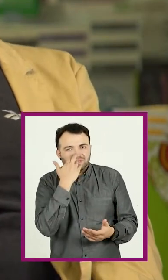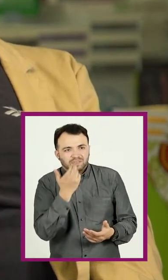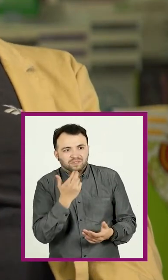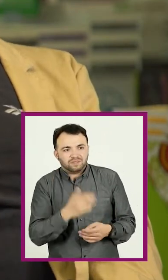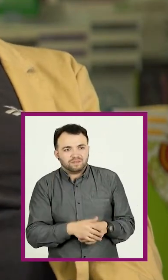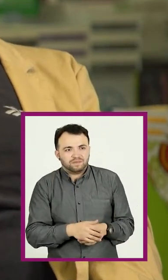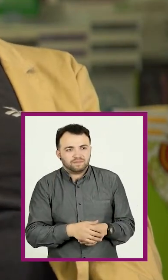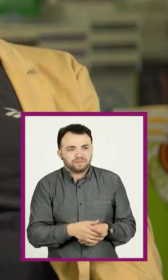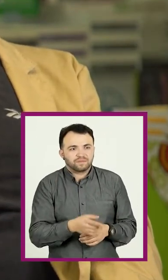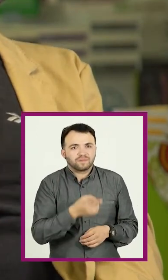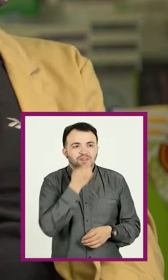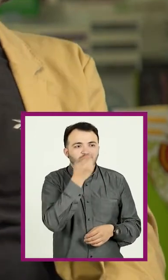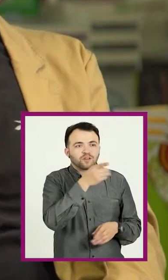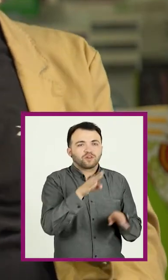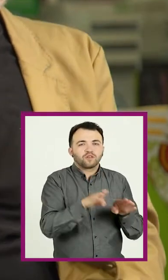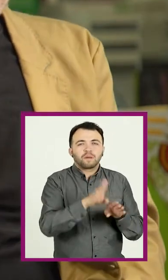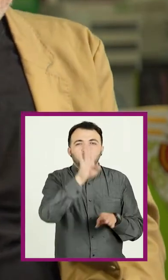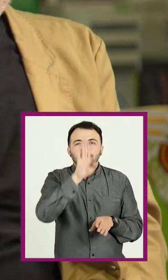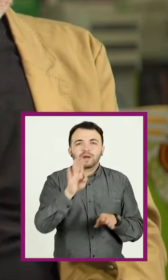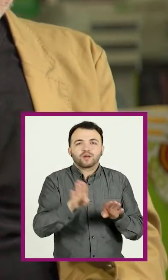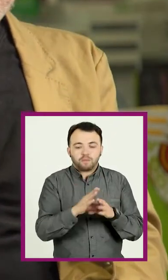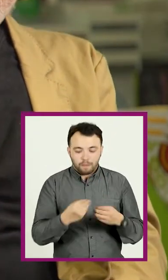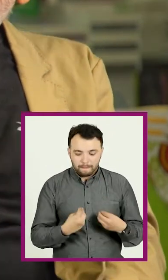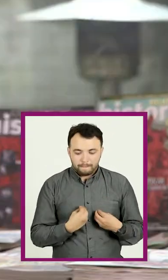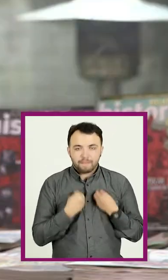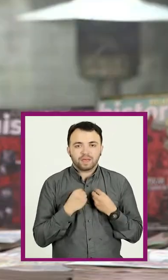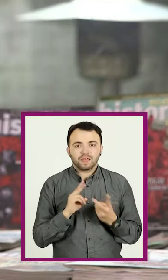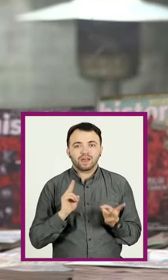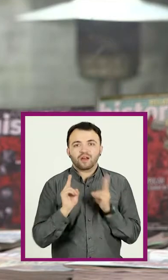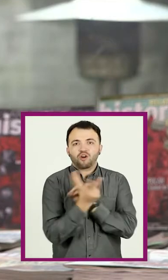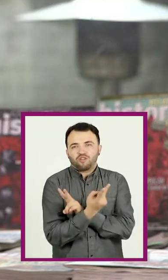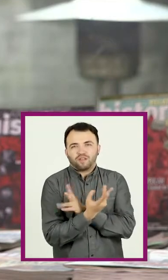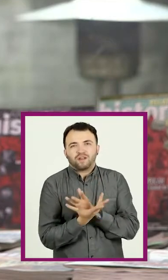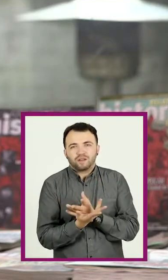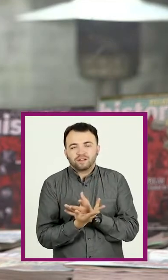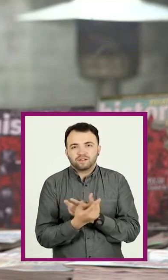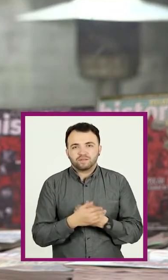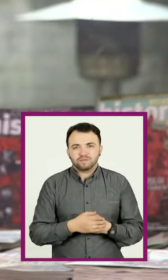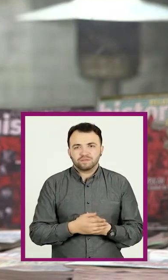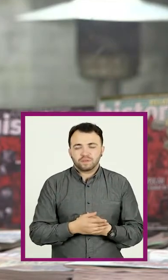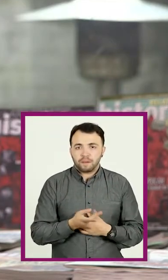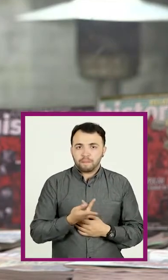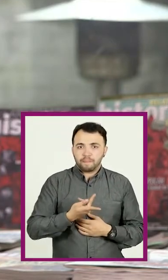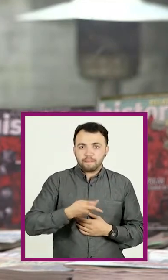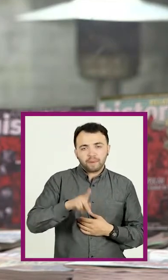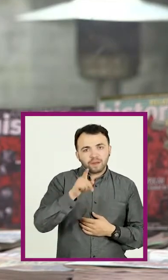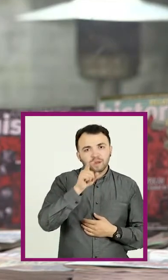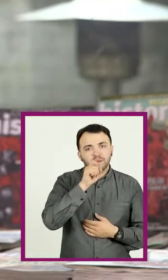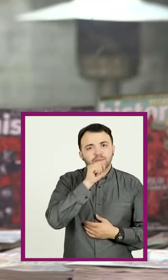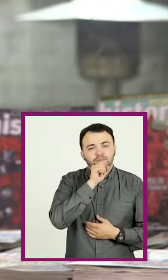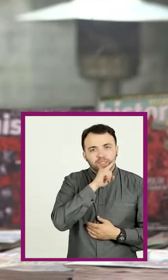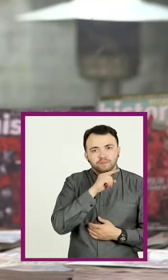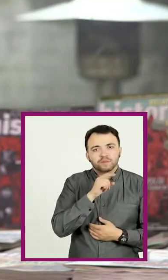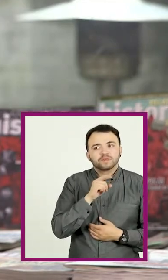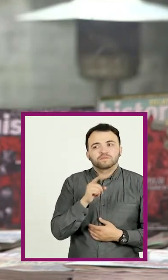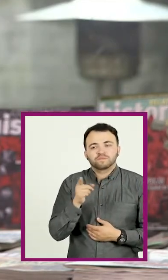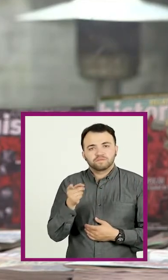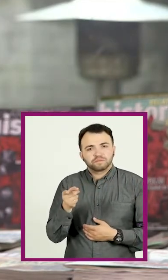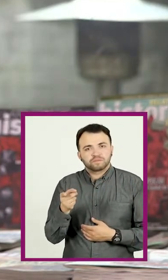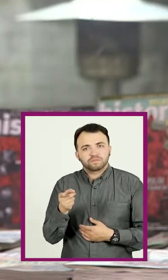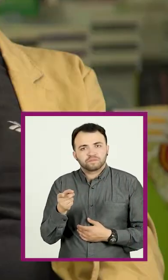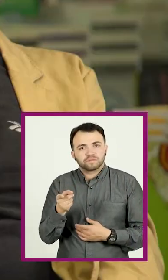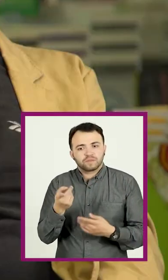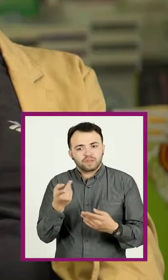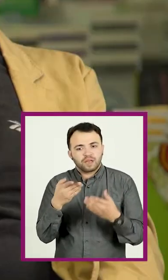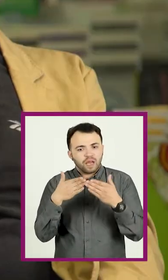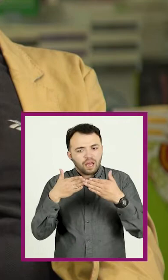filosofía, que es contraria a la vida. Exacto. Entonces, pero al mismo tiempo, sí, lo que abre